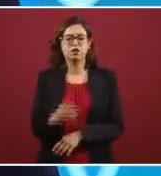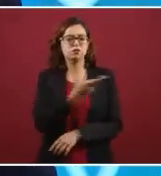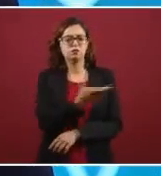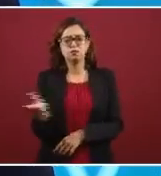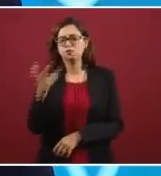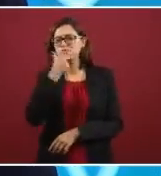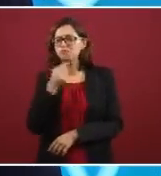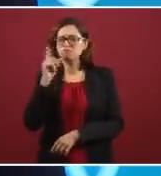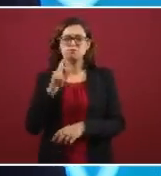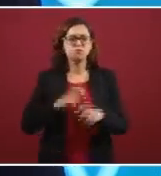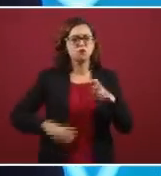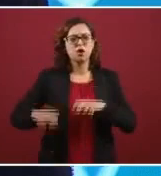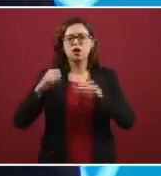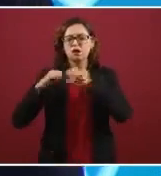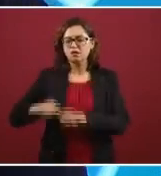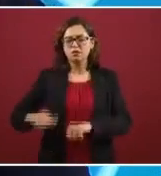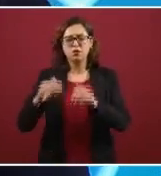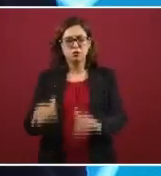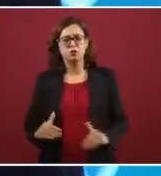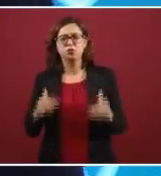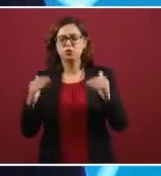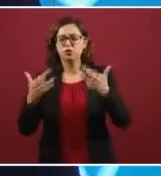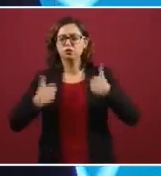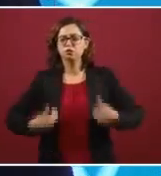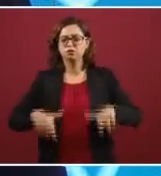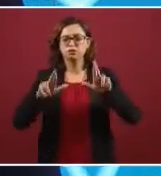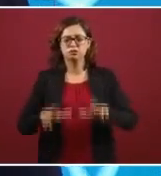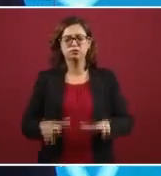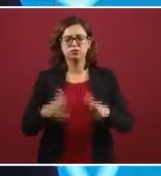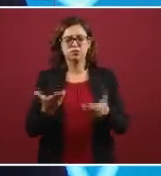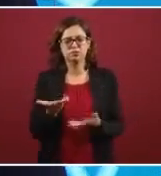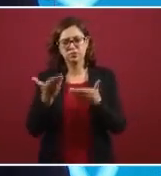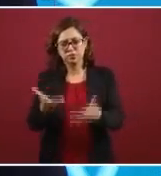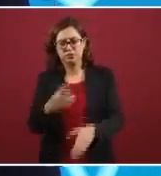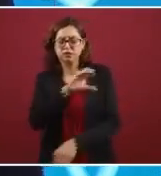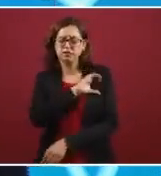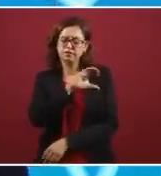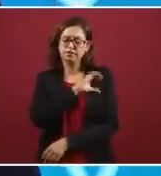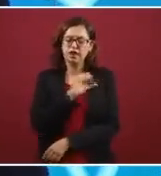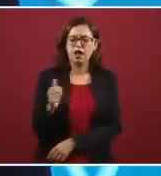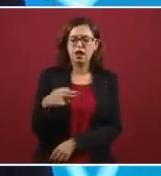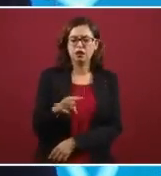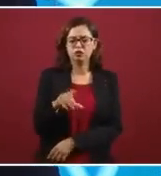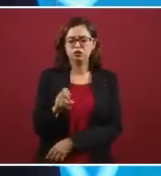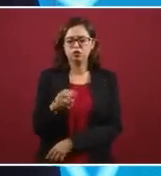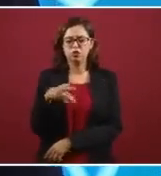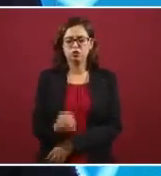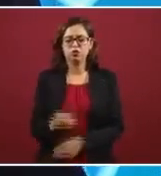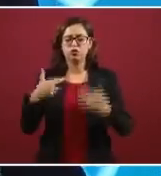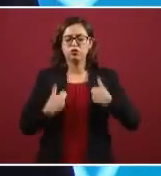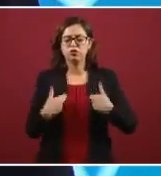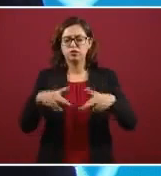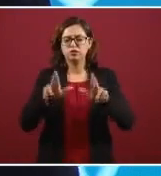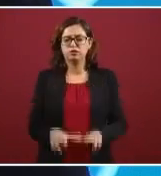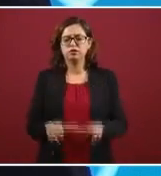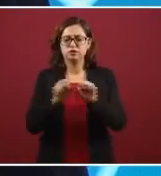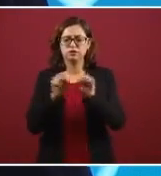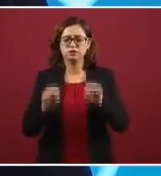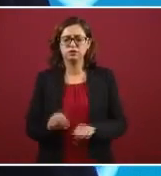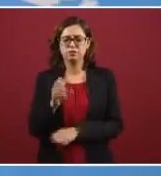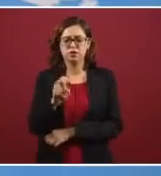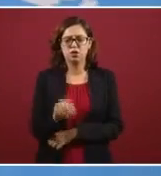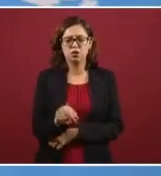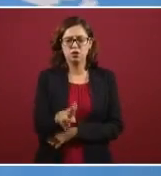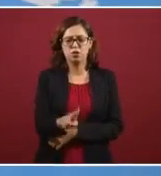autoridades, representantes del cuerpo diplomático, querido Antonio Molpeceres, representante residente del Sistema de Naciones